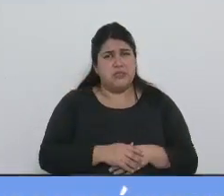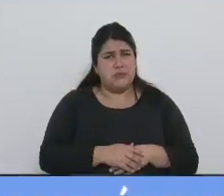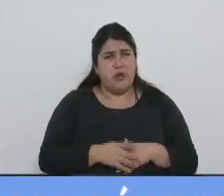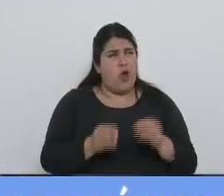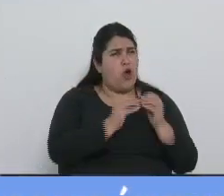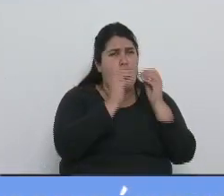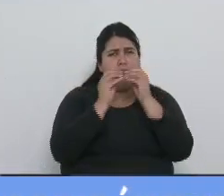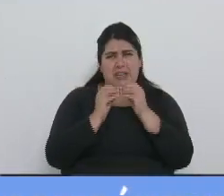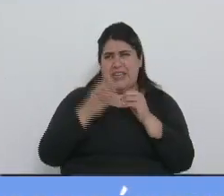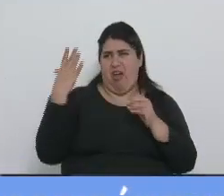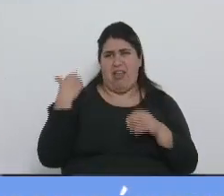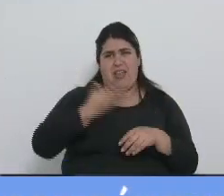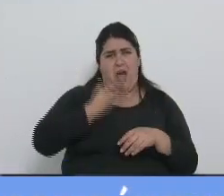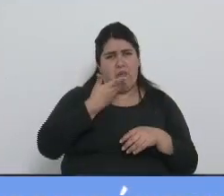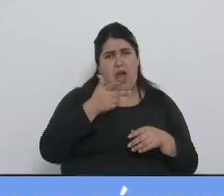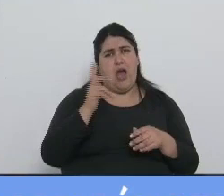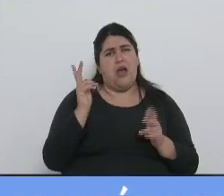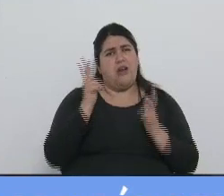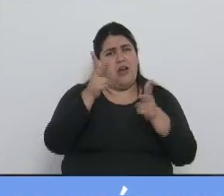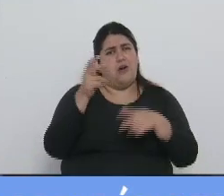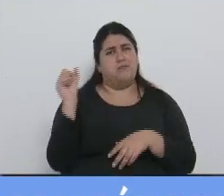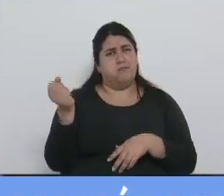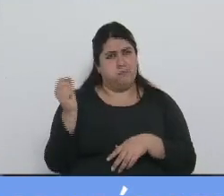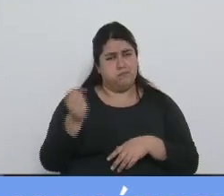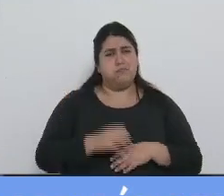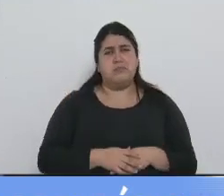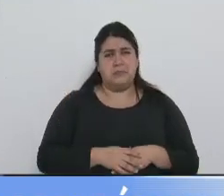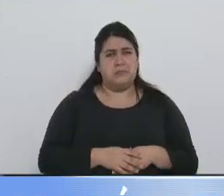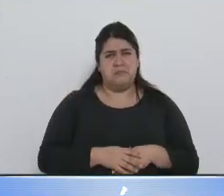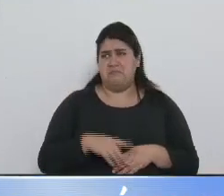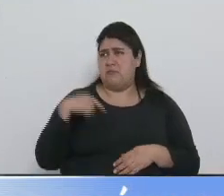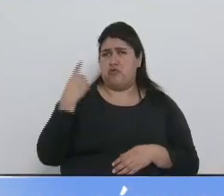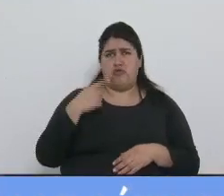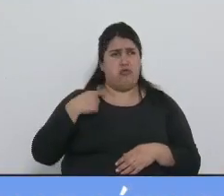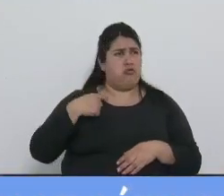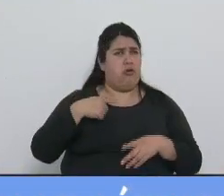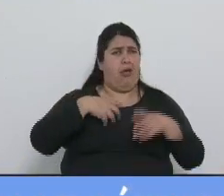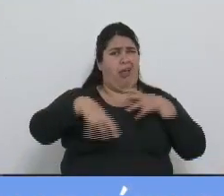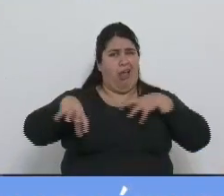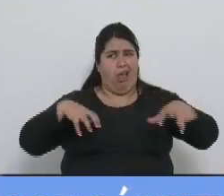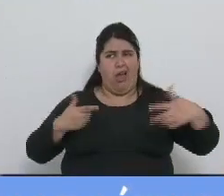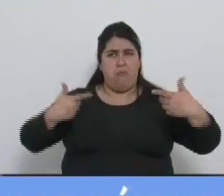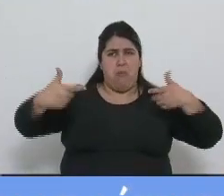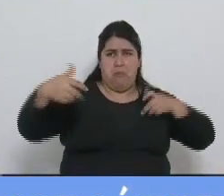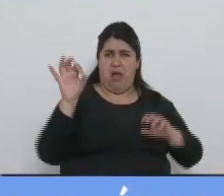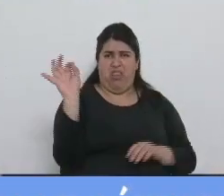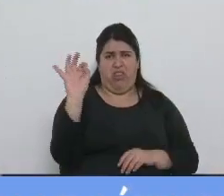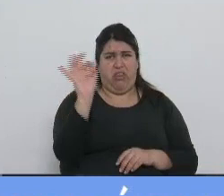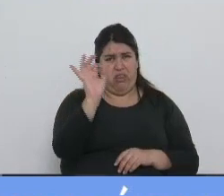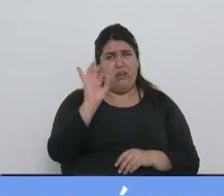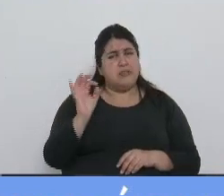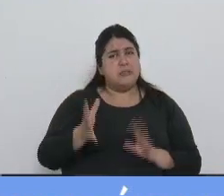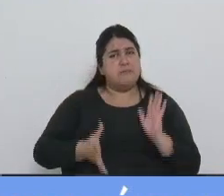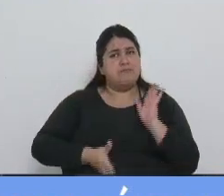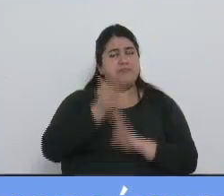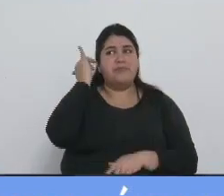colegas preopinantes, en este caso no hubo ninguna grieta, y se demostró la unanimidad con la